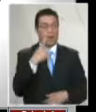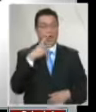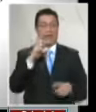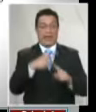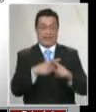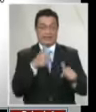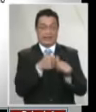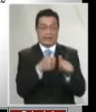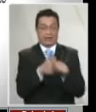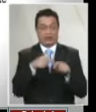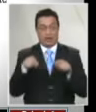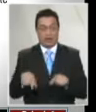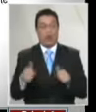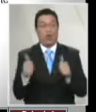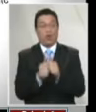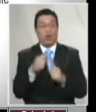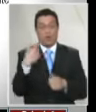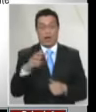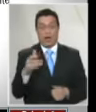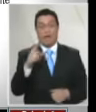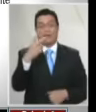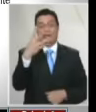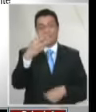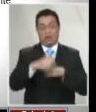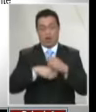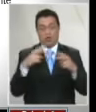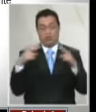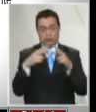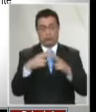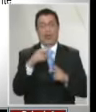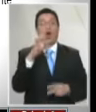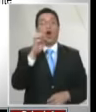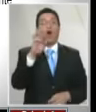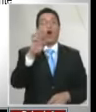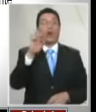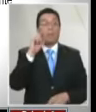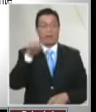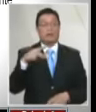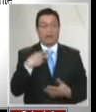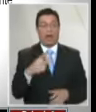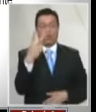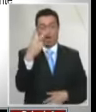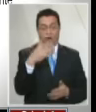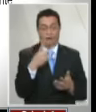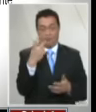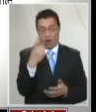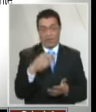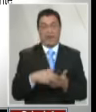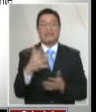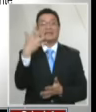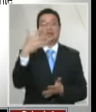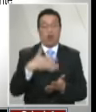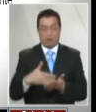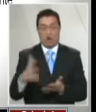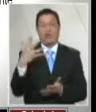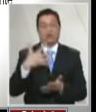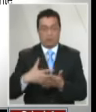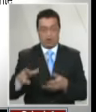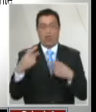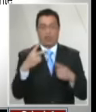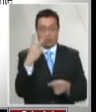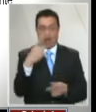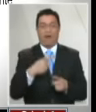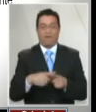Molina Que conoció al senador hace 25 años declaró que emitió dos boletas por 5 millones cada una en 2010 que